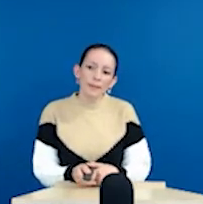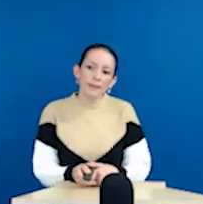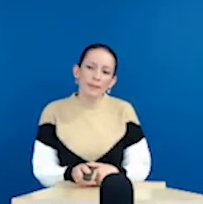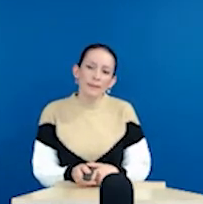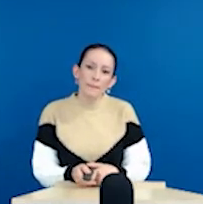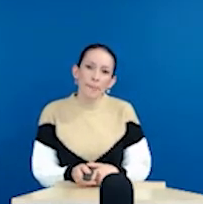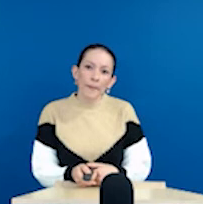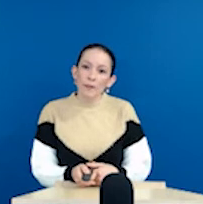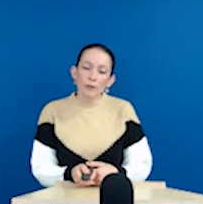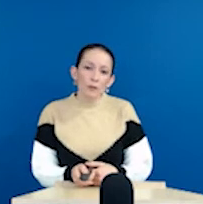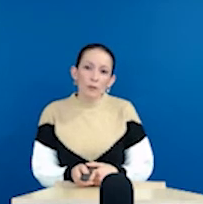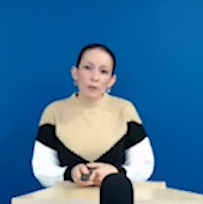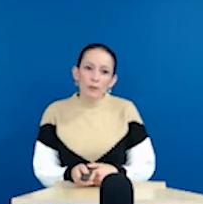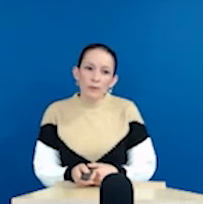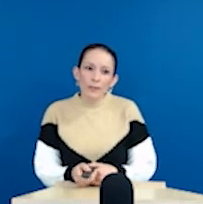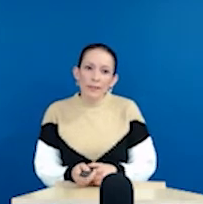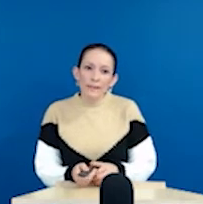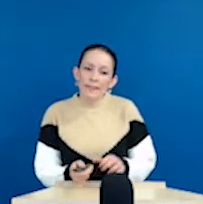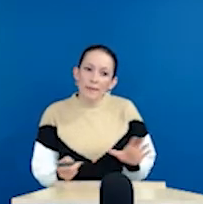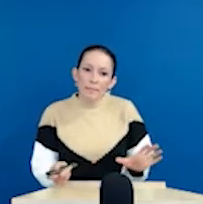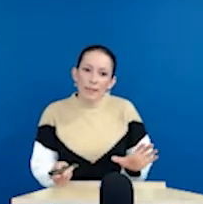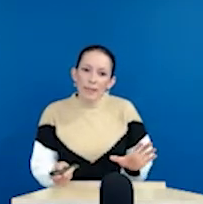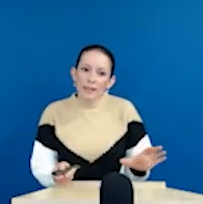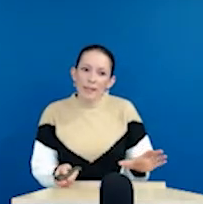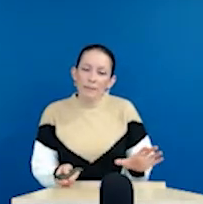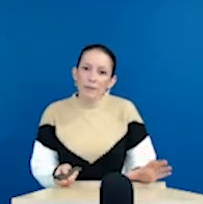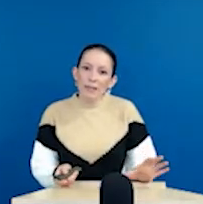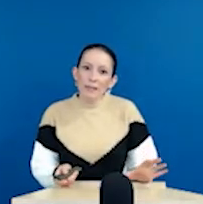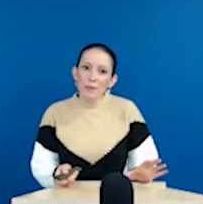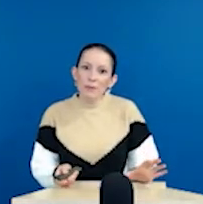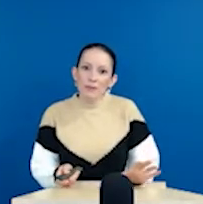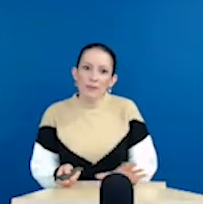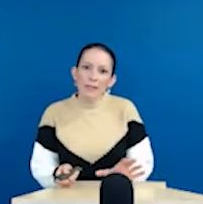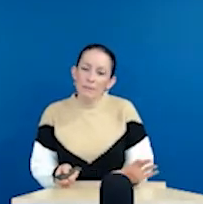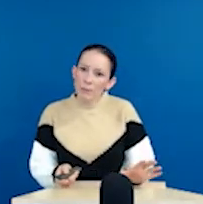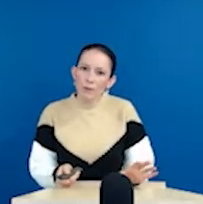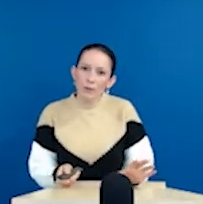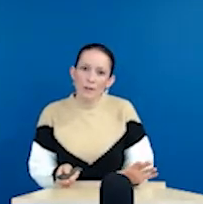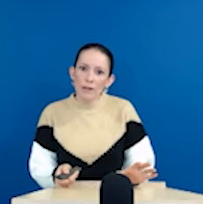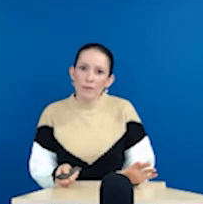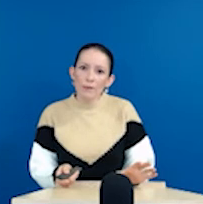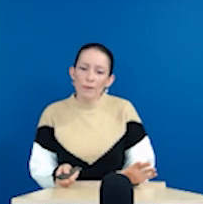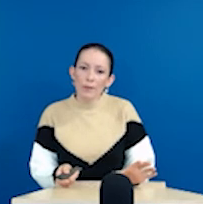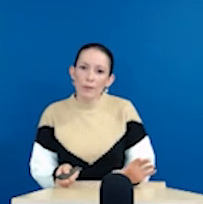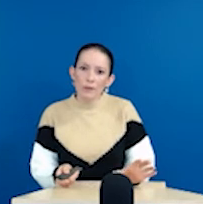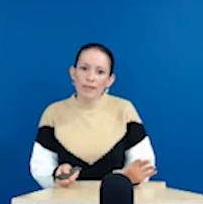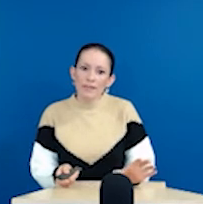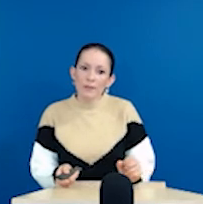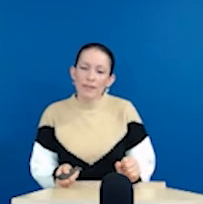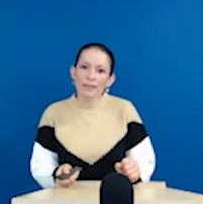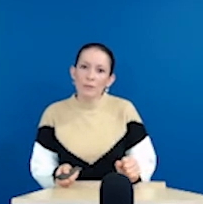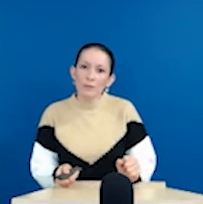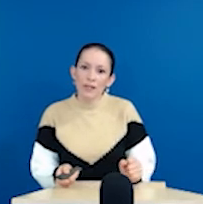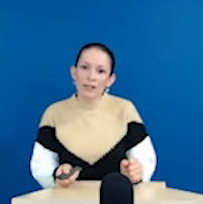estos pacientes, nosotros siempre, el personal de salud tiene mucho trabajo, pero yo creo que